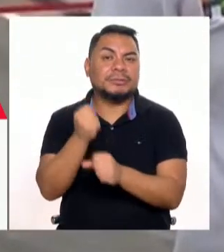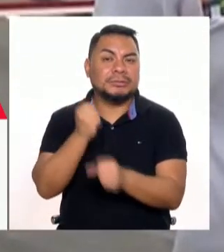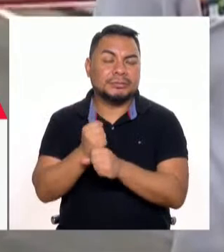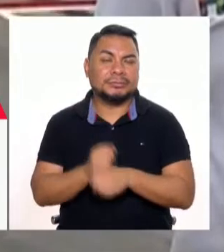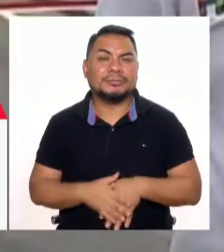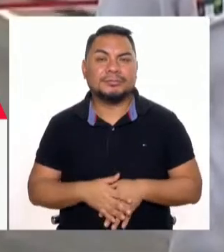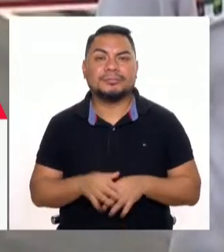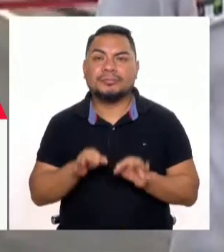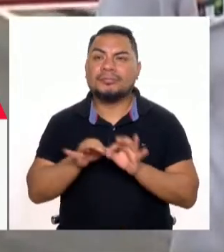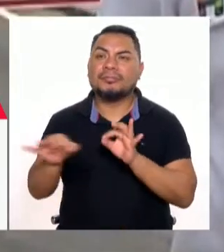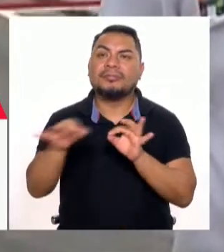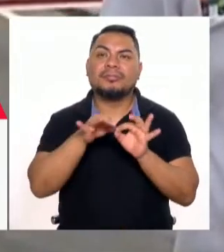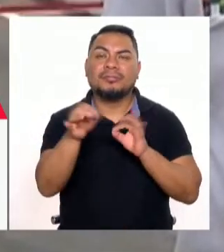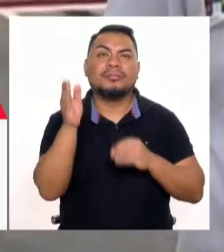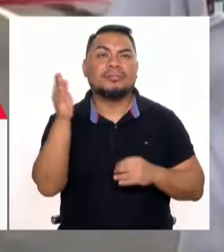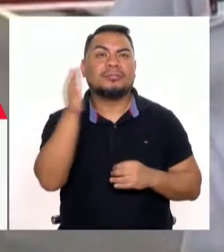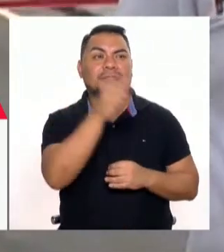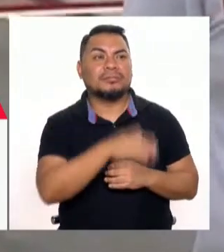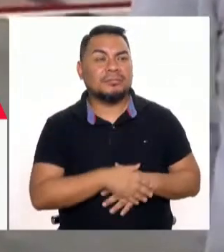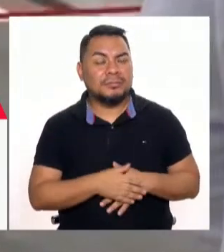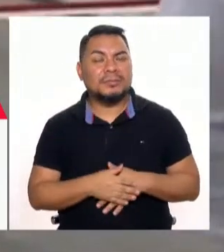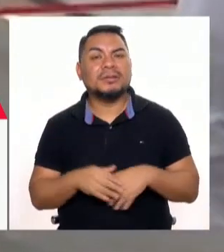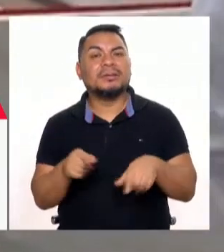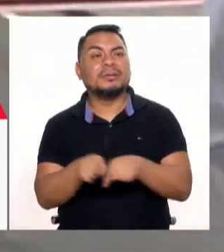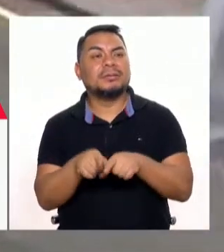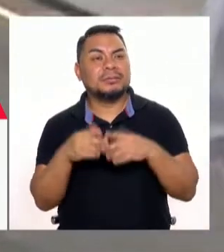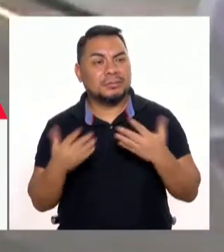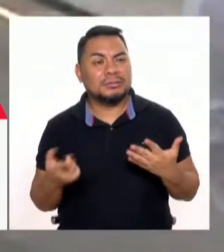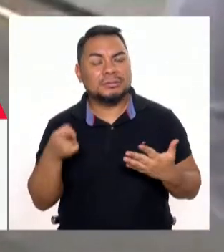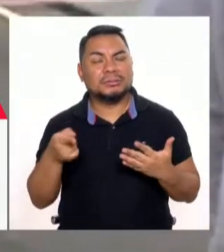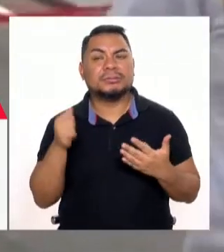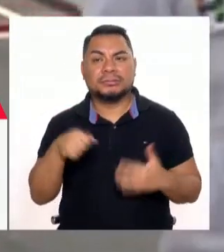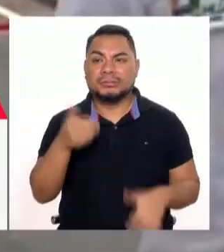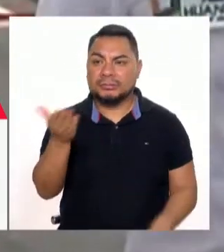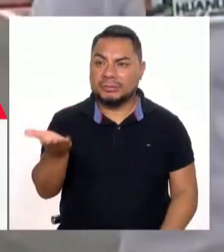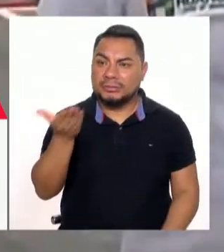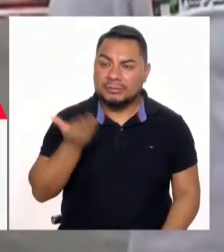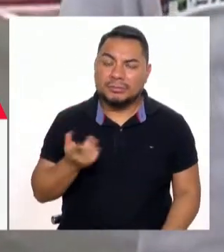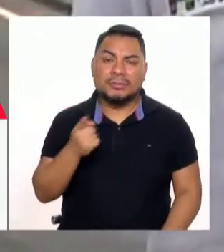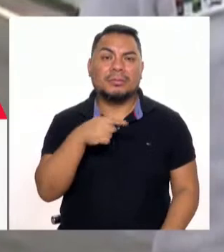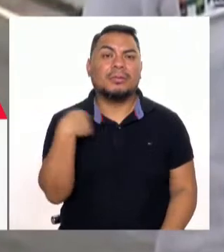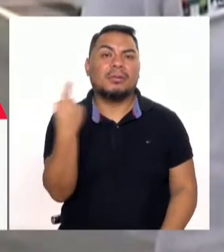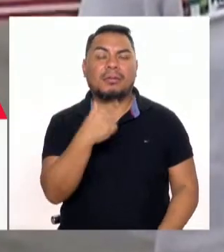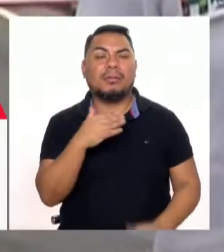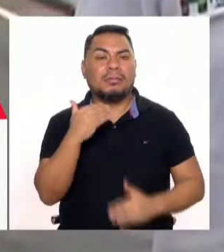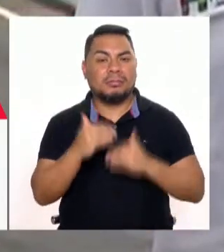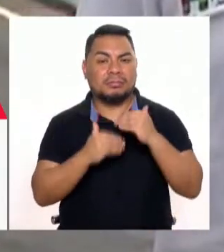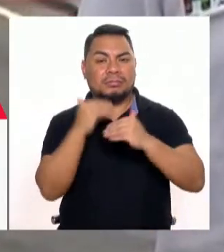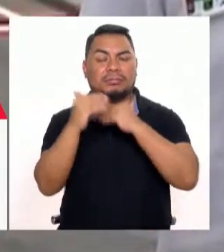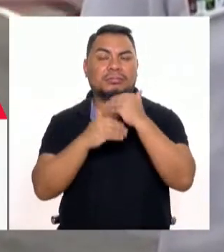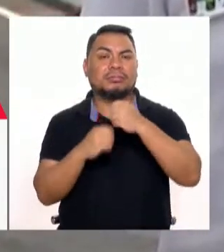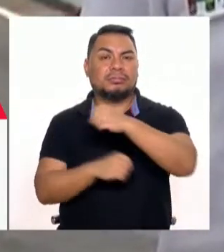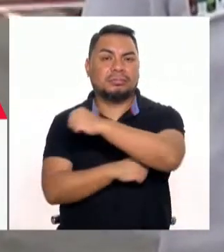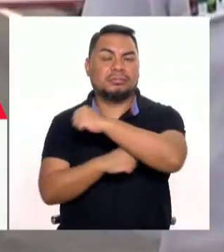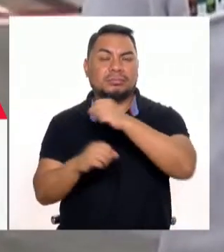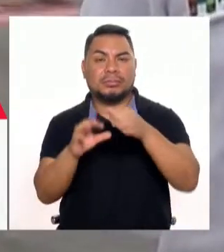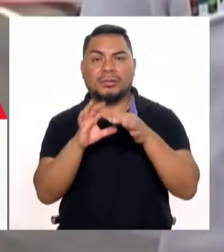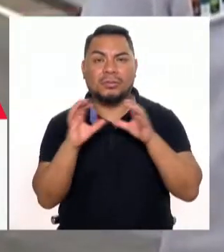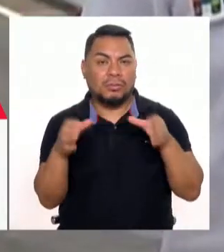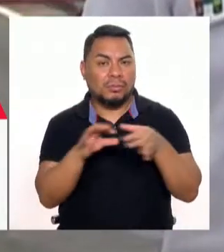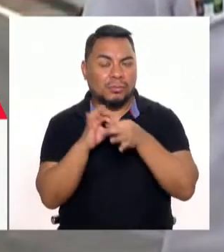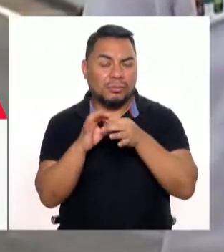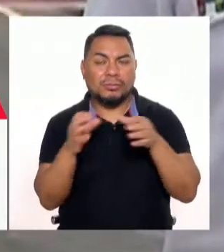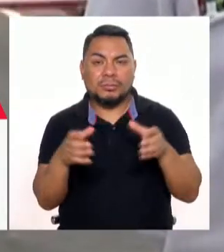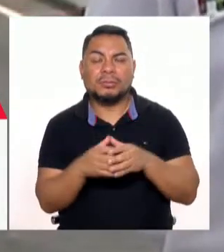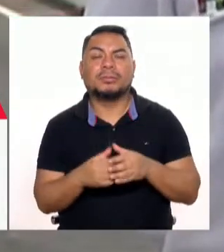descentralizado y sobre todo es una invitación para que construyamos puentes de unidad